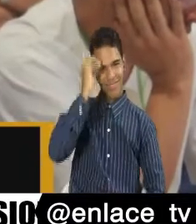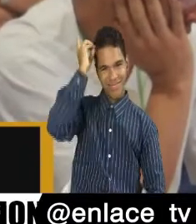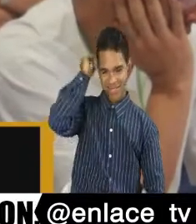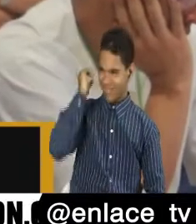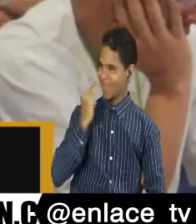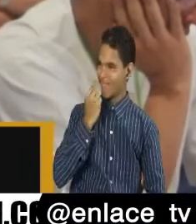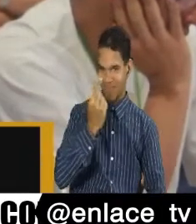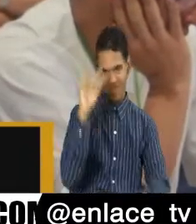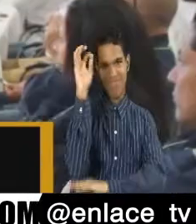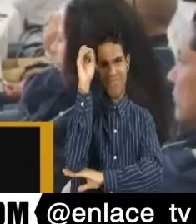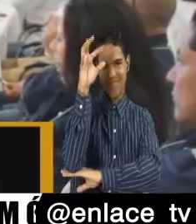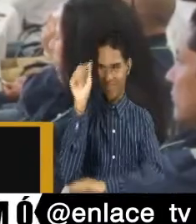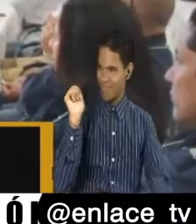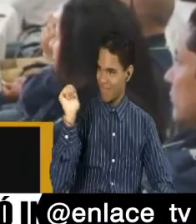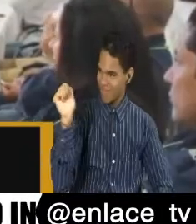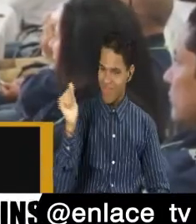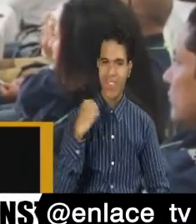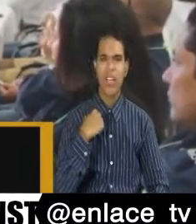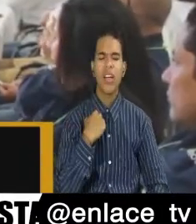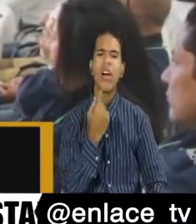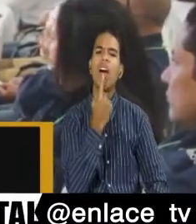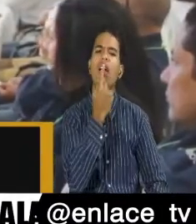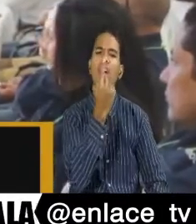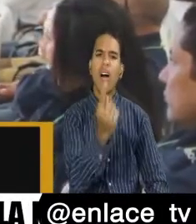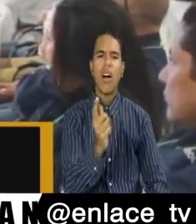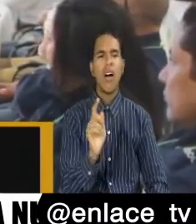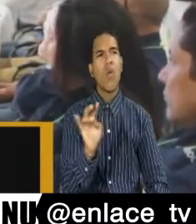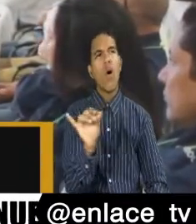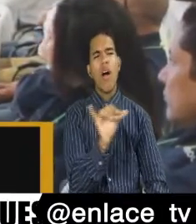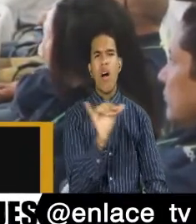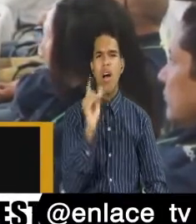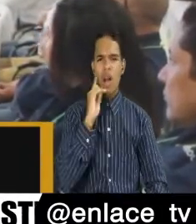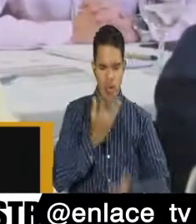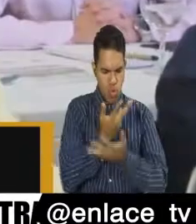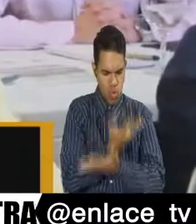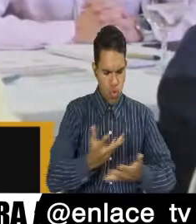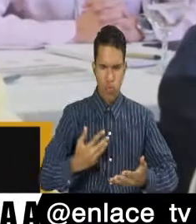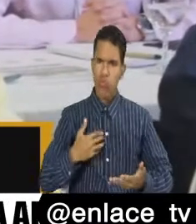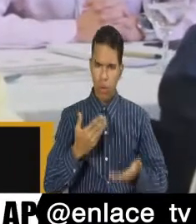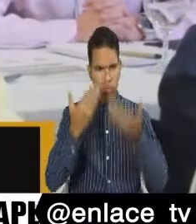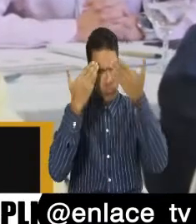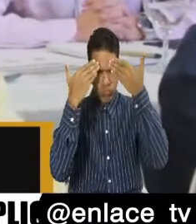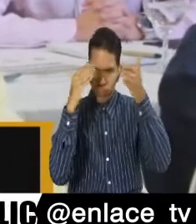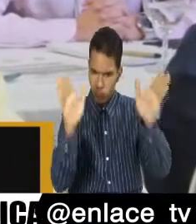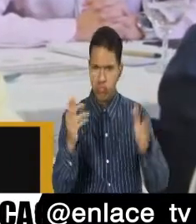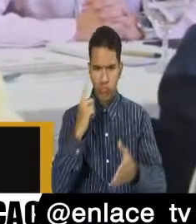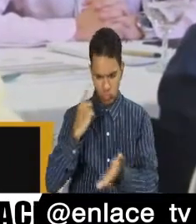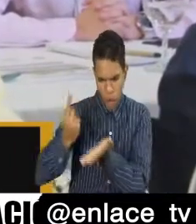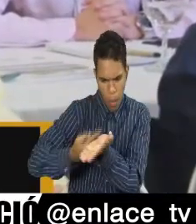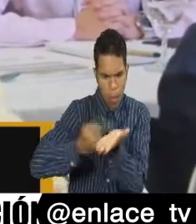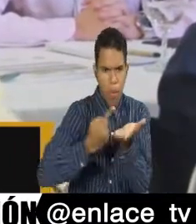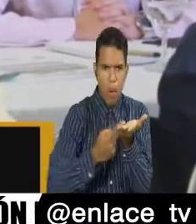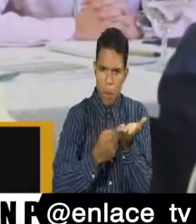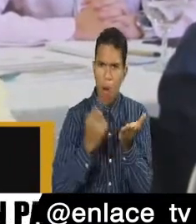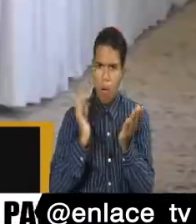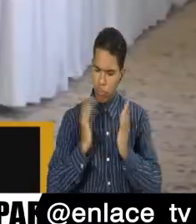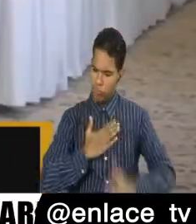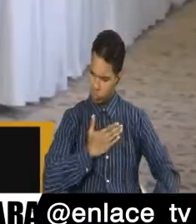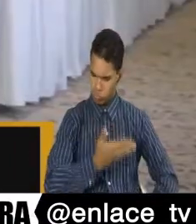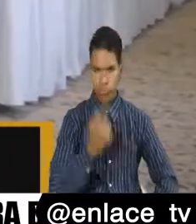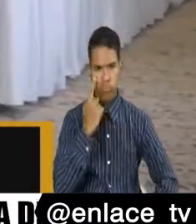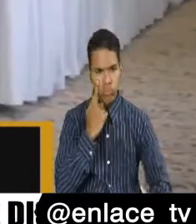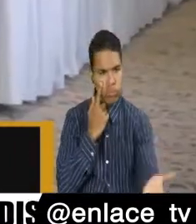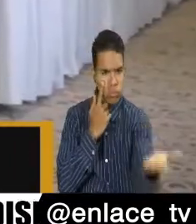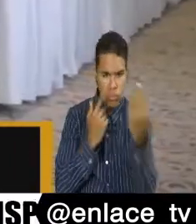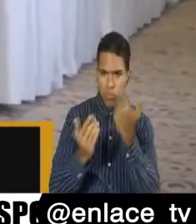foro, estas son cosas que estamos abiertos a que se sigan dando estos debates Y la posición nuestra